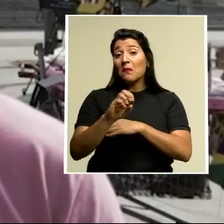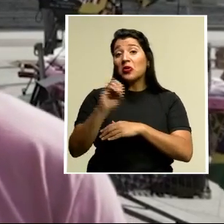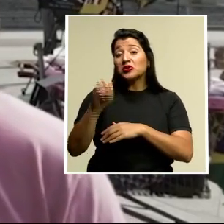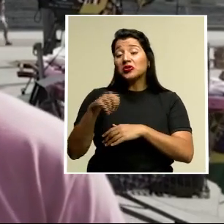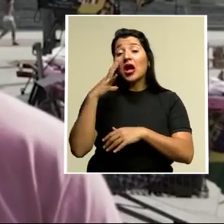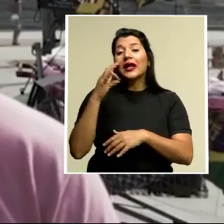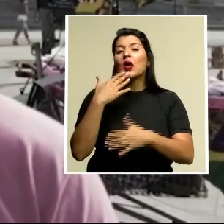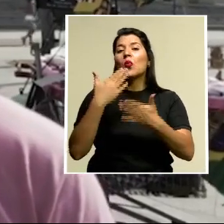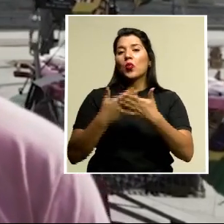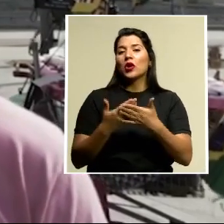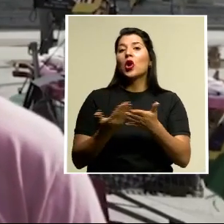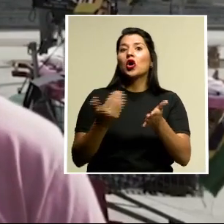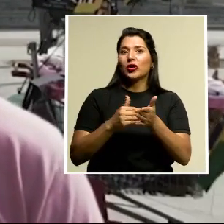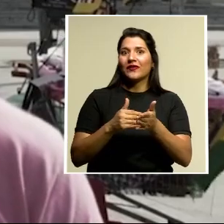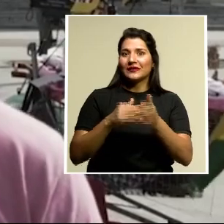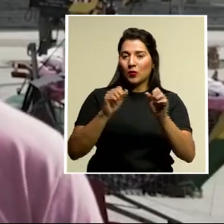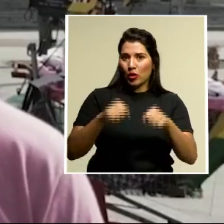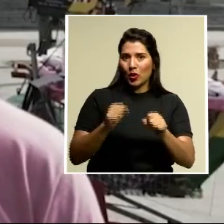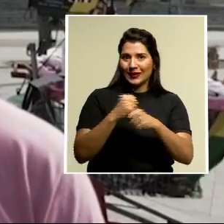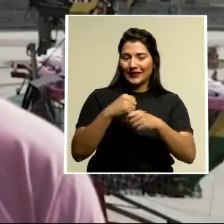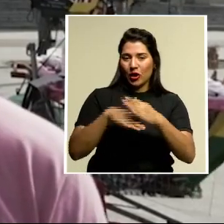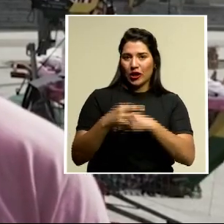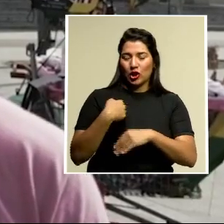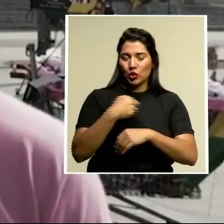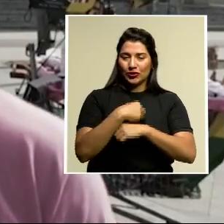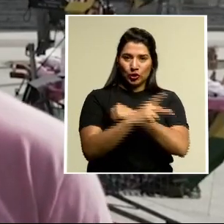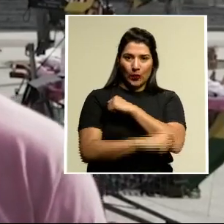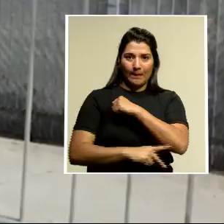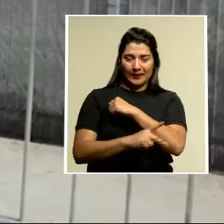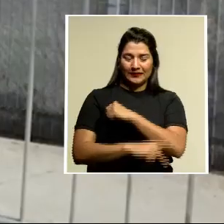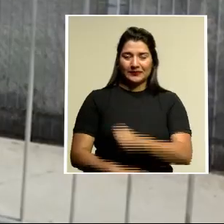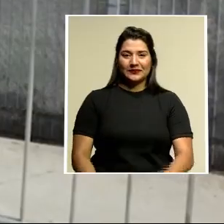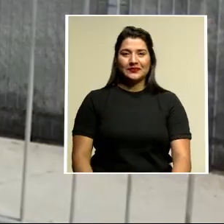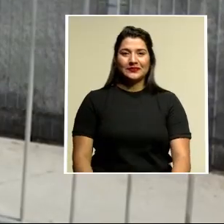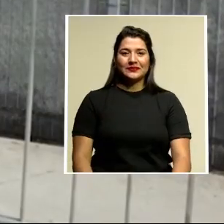10% de su capacidad para el choque entre Brasil y Argentina el sábado.